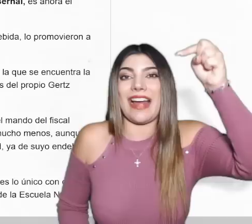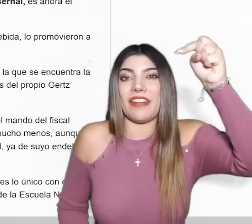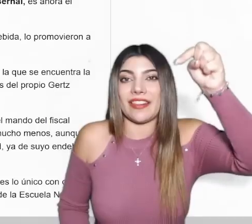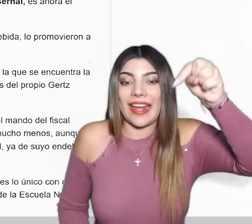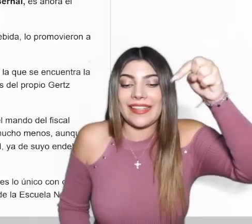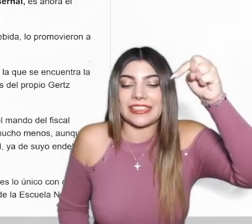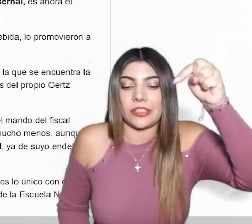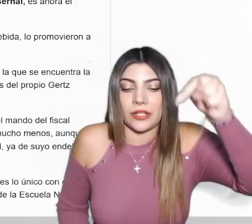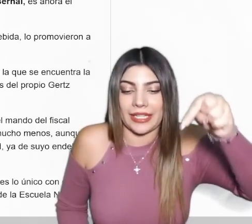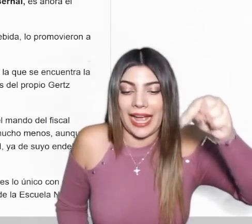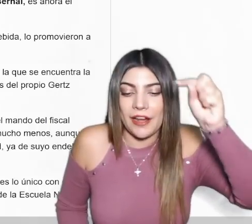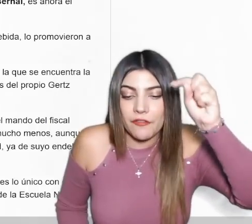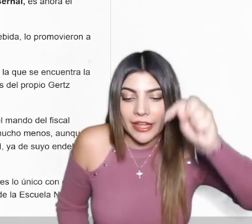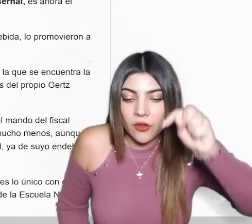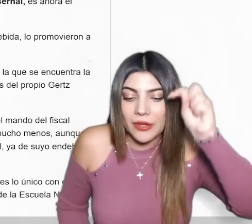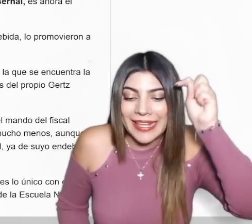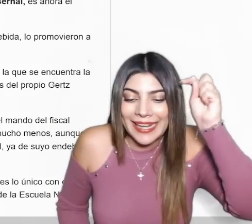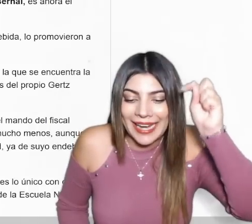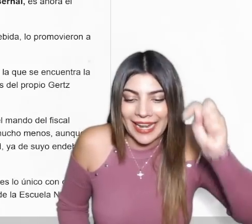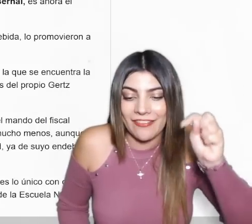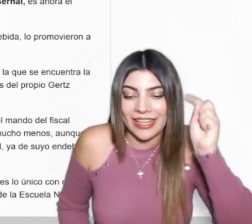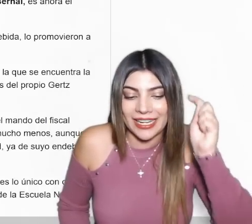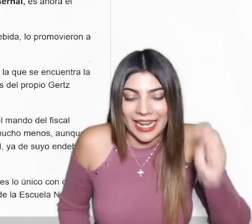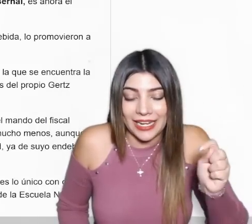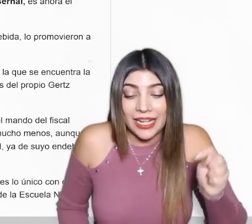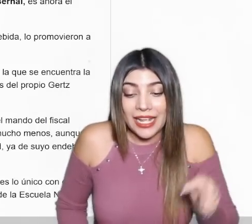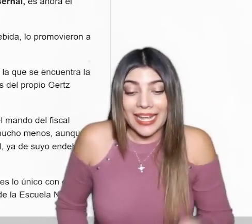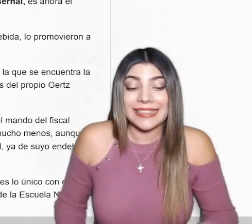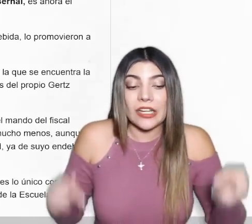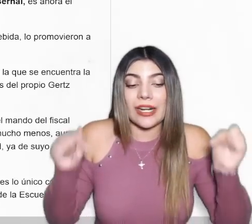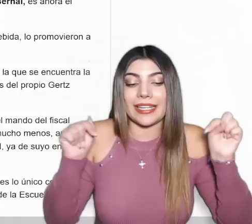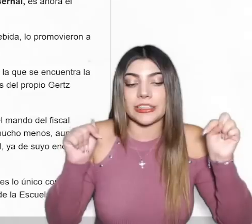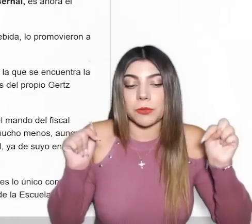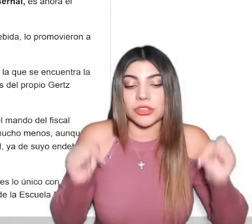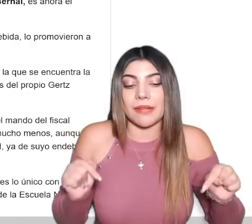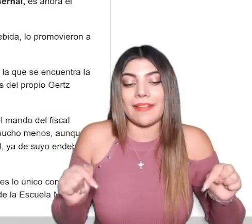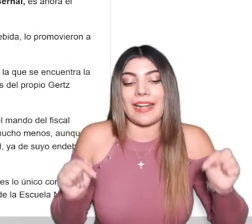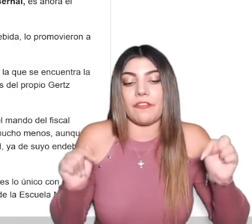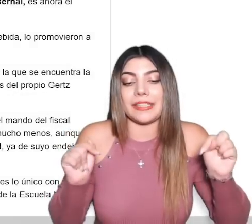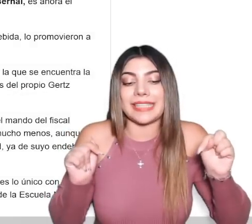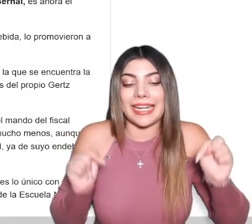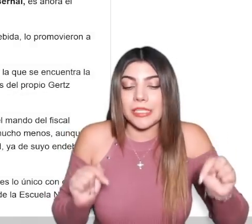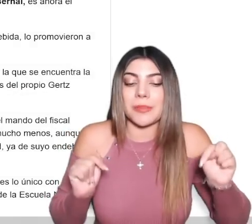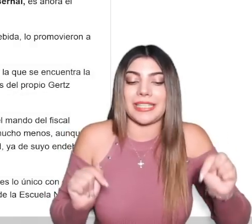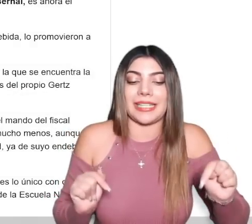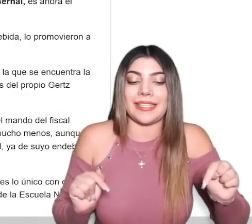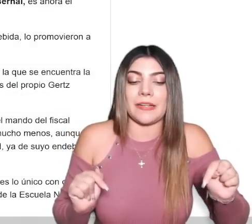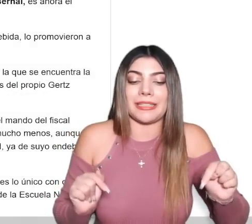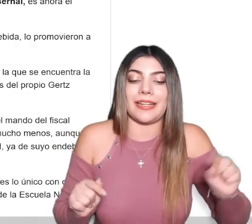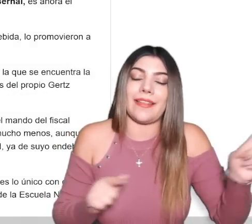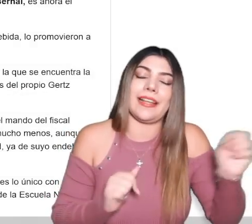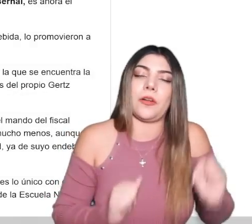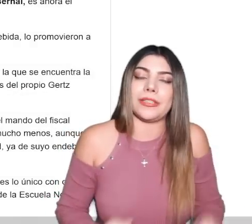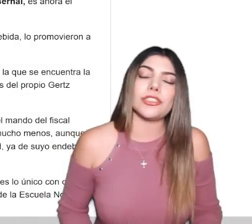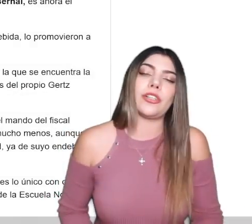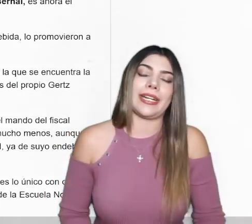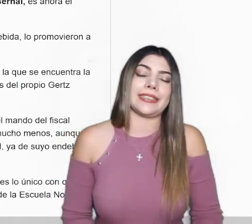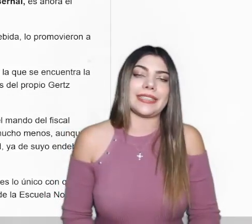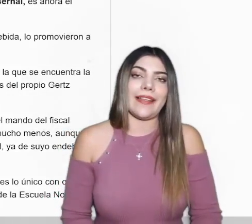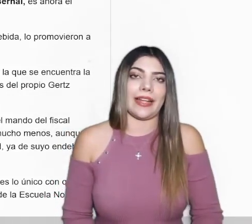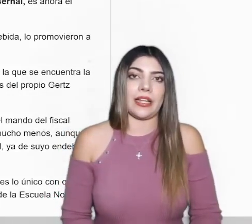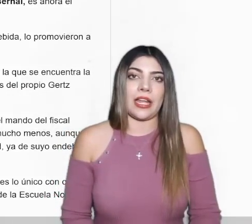tesis de la verdad histórica, Alfredo Higuera Bernal, es ahora el responsable de la Fiscalía Especializada en Materia de